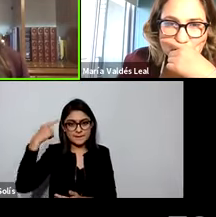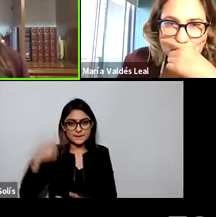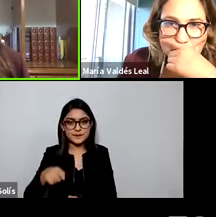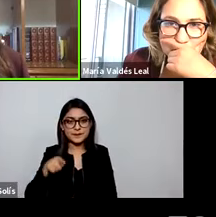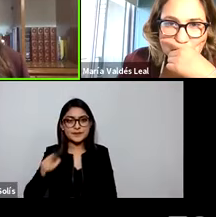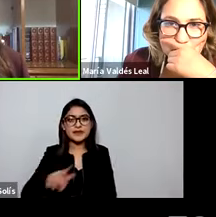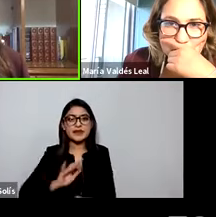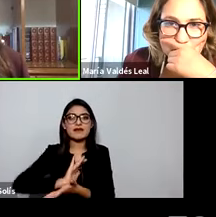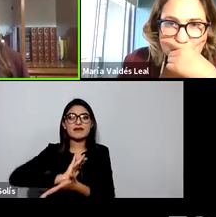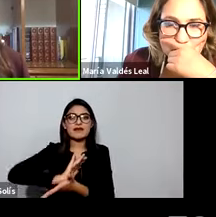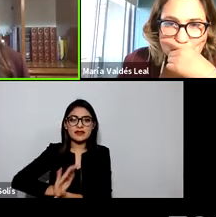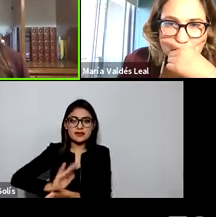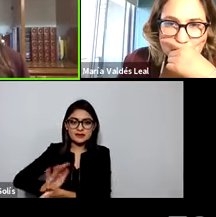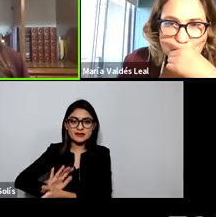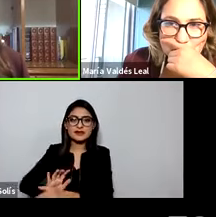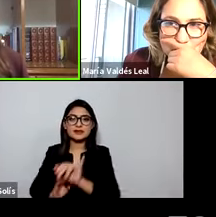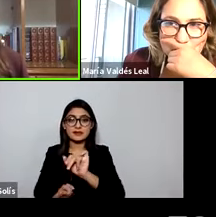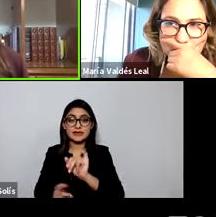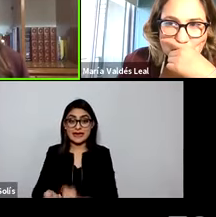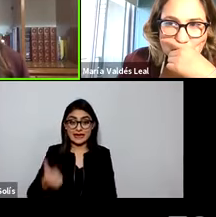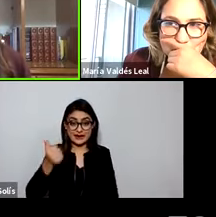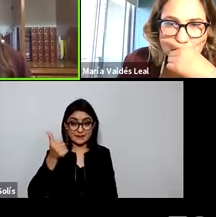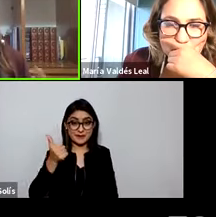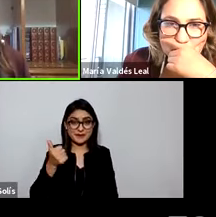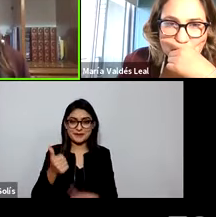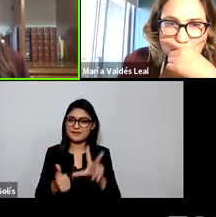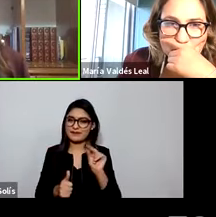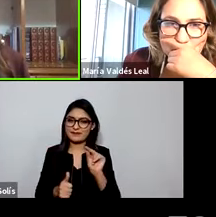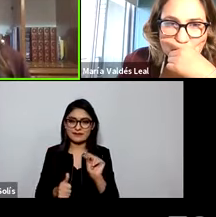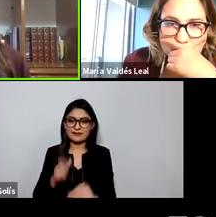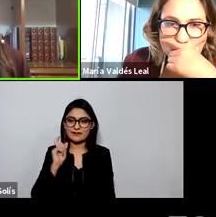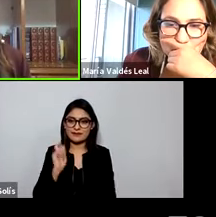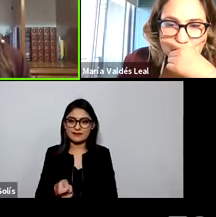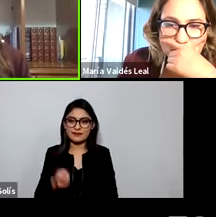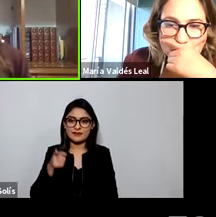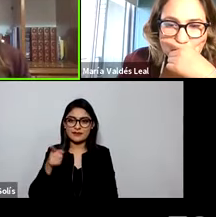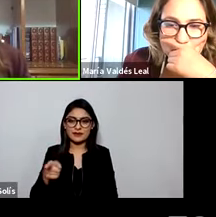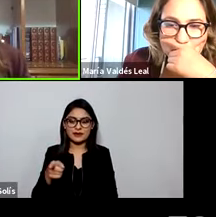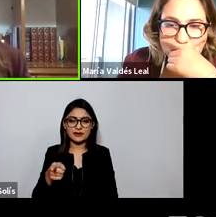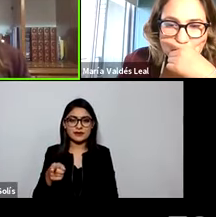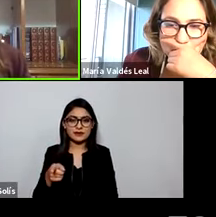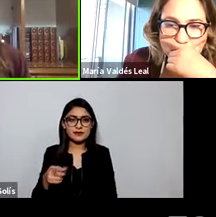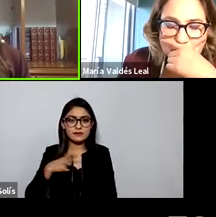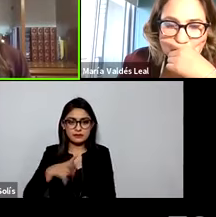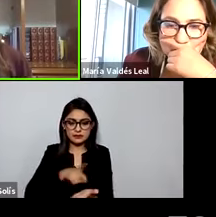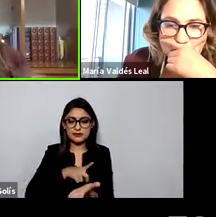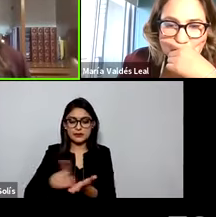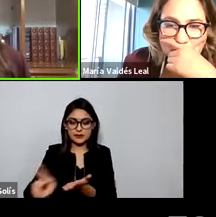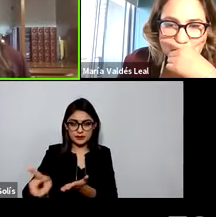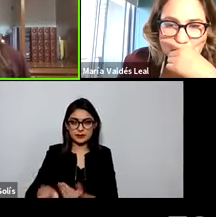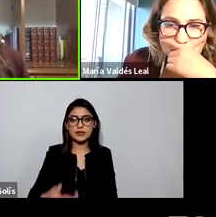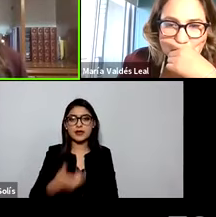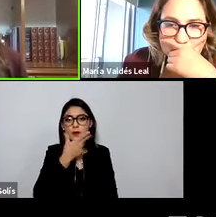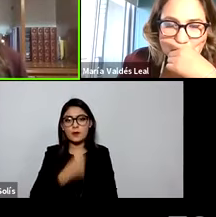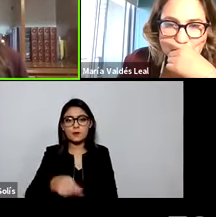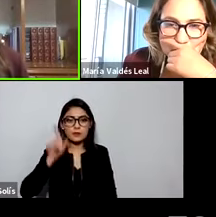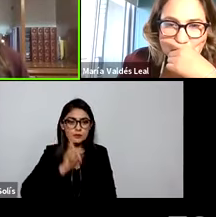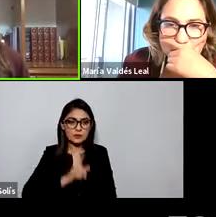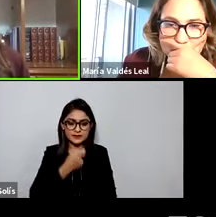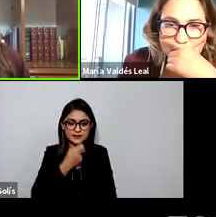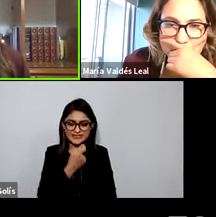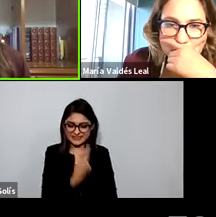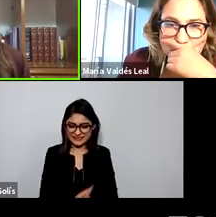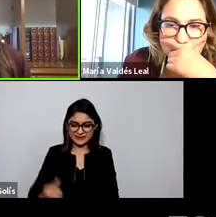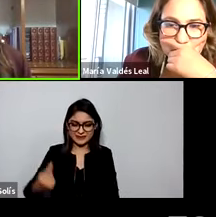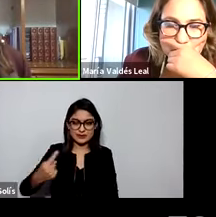de discriminación. No es la primera vez que se ven en colisión derechos de niños, niñas y adolescentes con otro tipo de